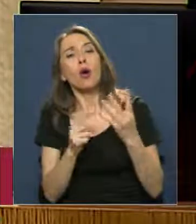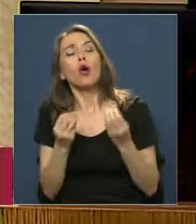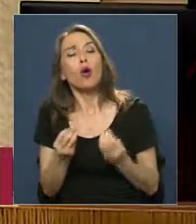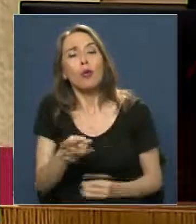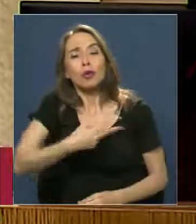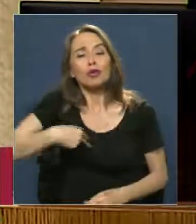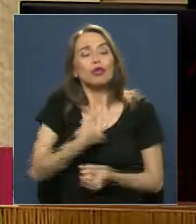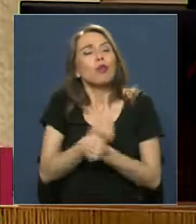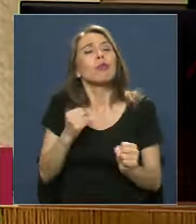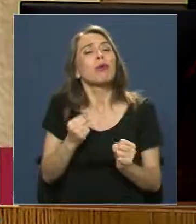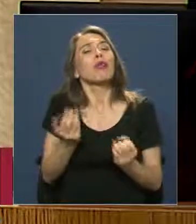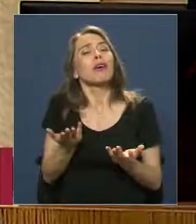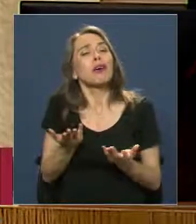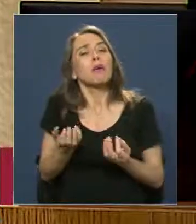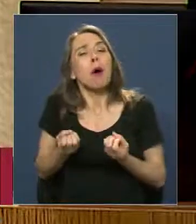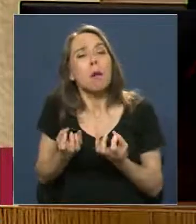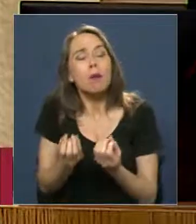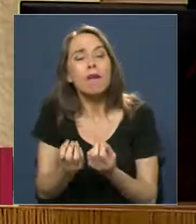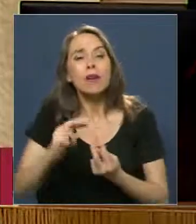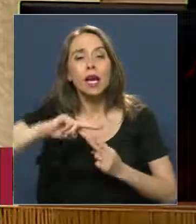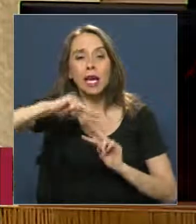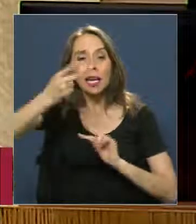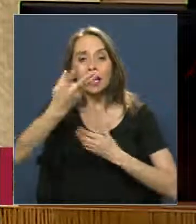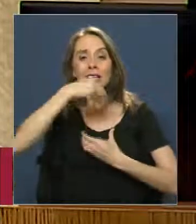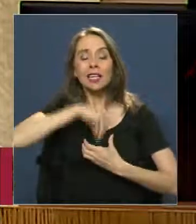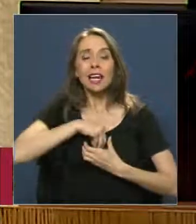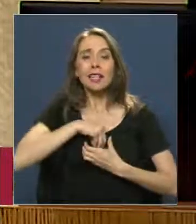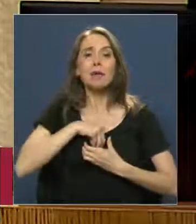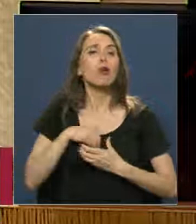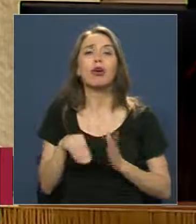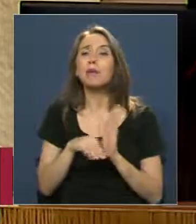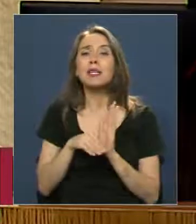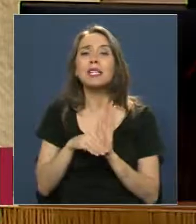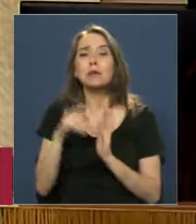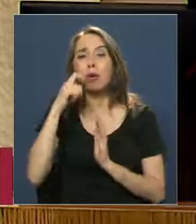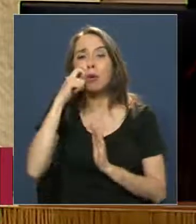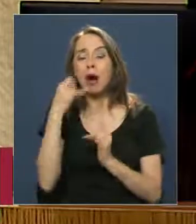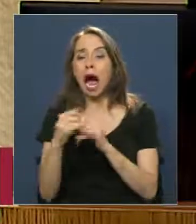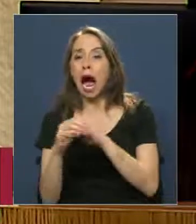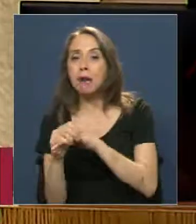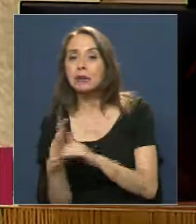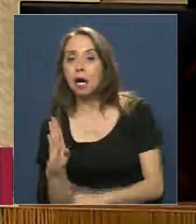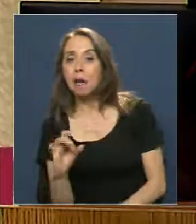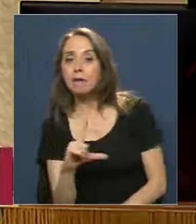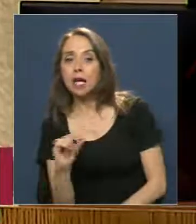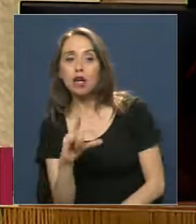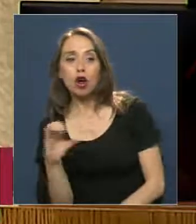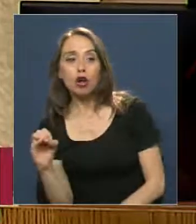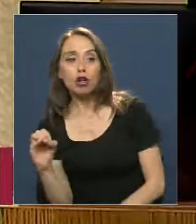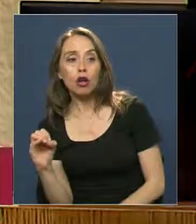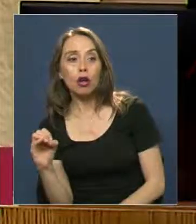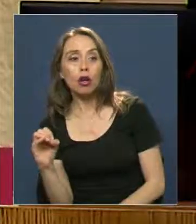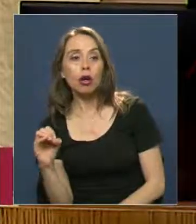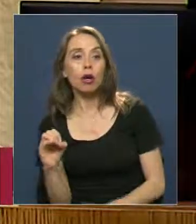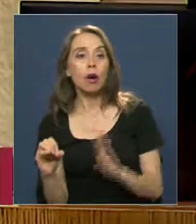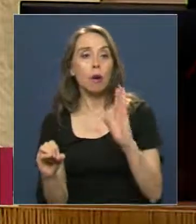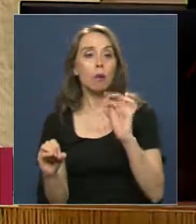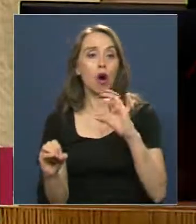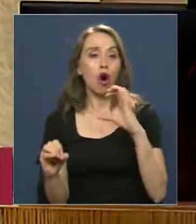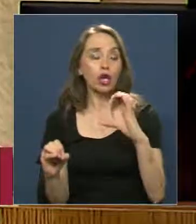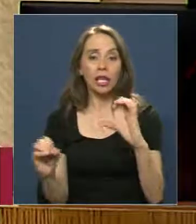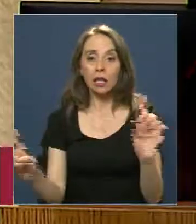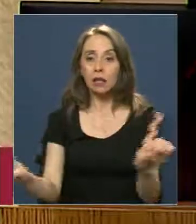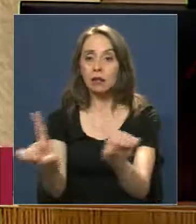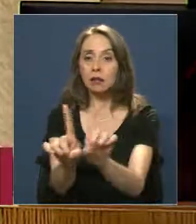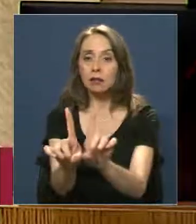promover el gen mínimo de la amistad que tiene Velolio con el Boris?